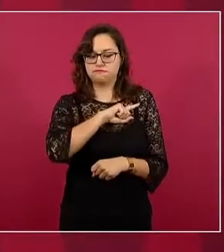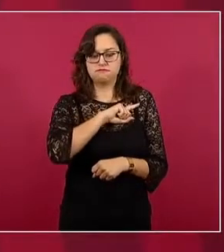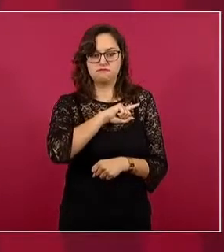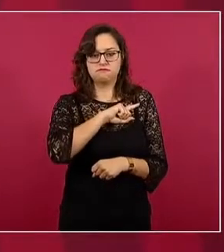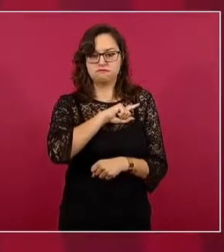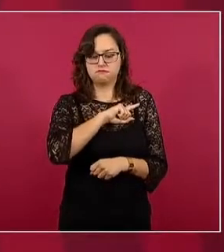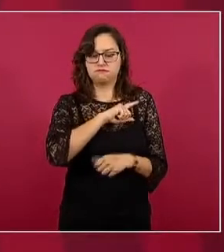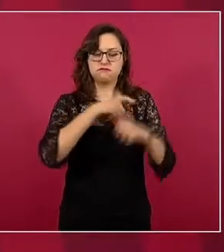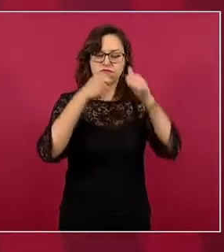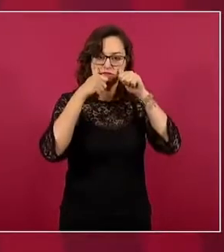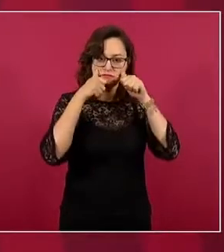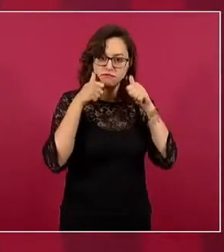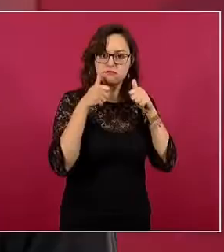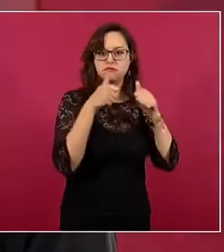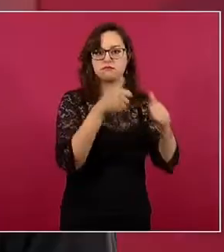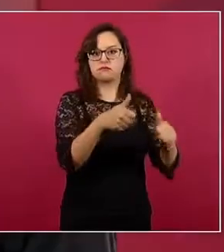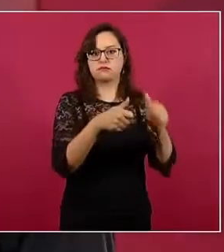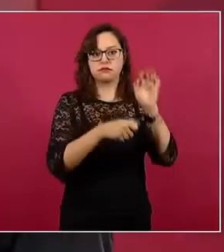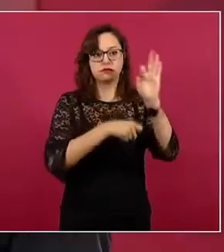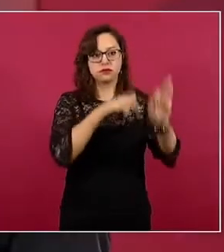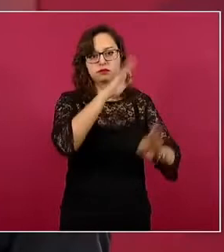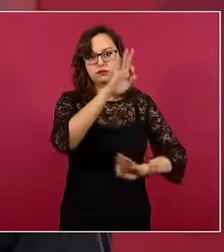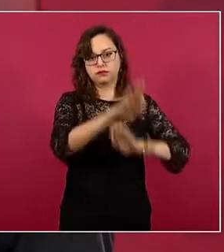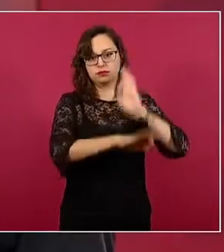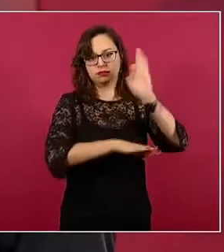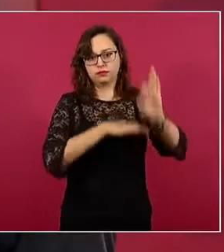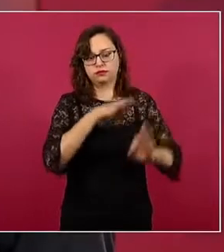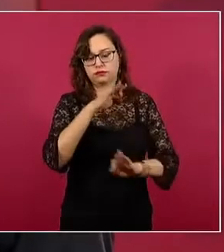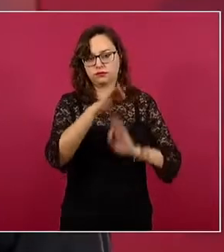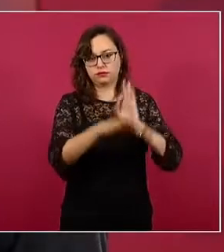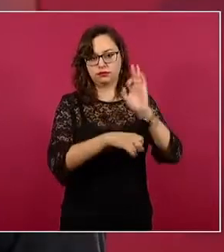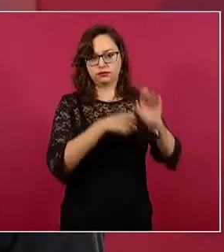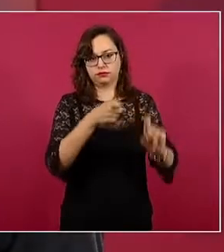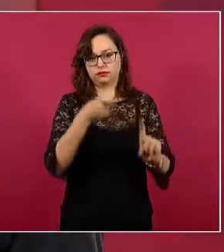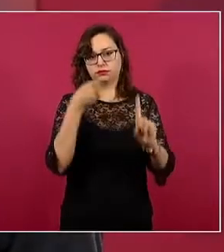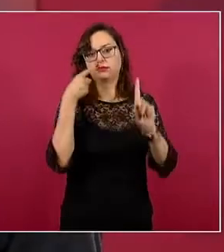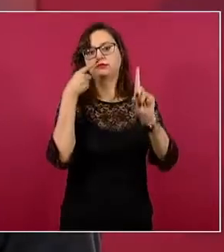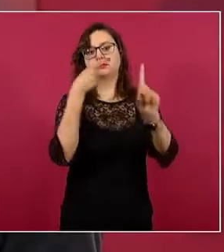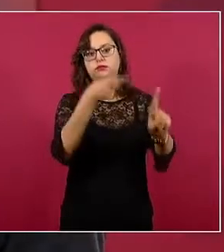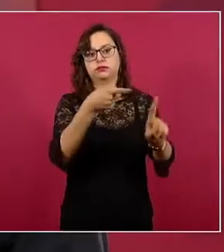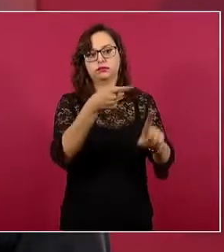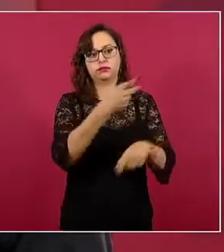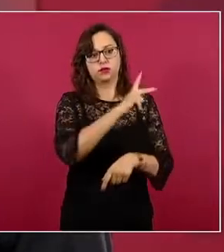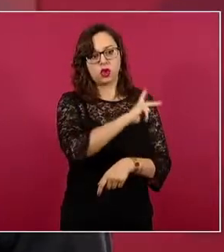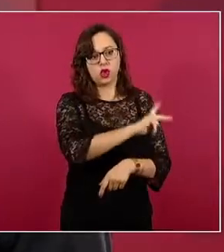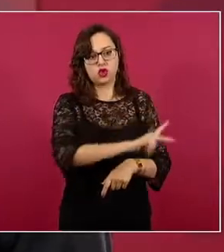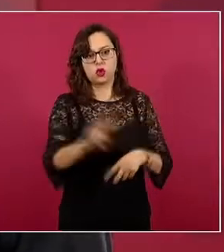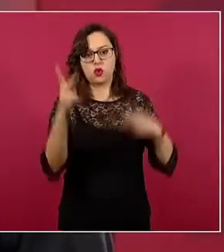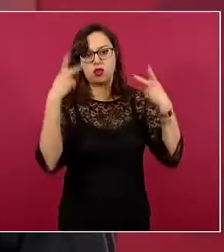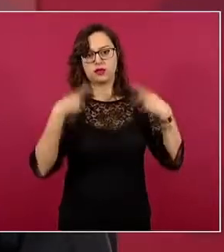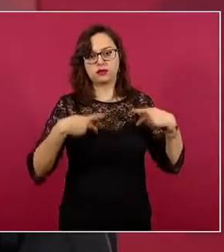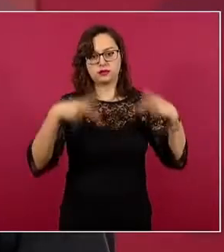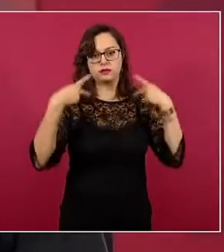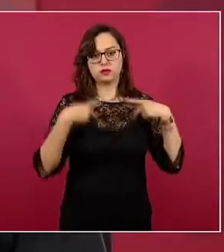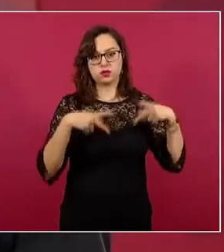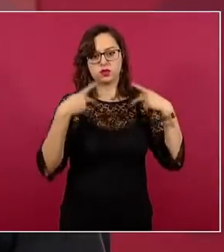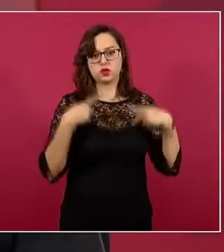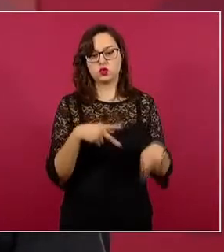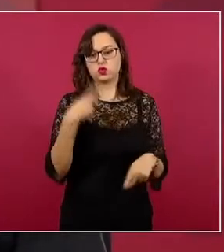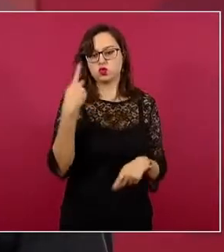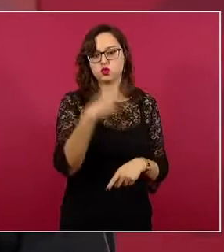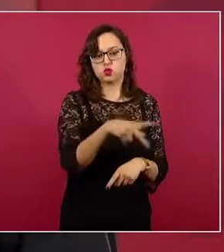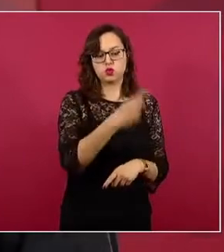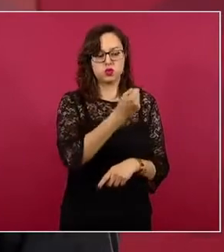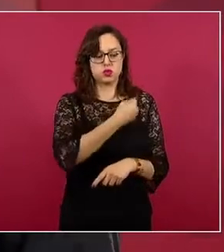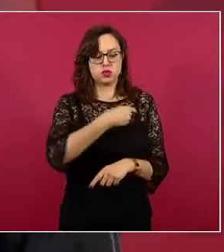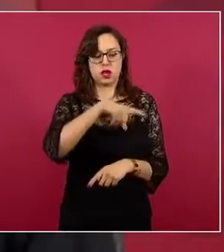de atención para la salud, con el propósito de garantizar al pueblo de México el derecho a la